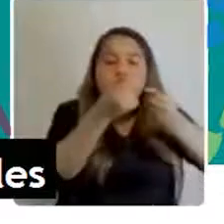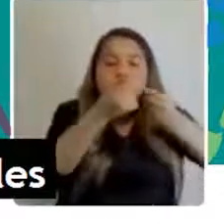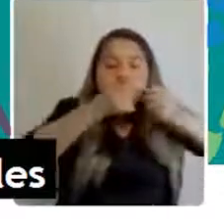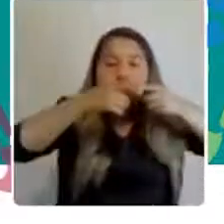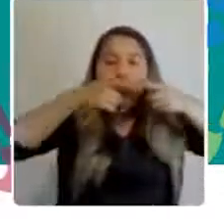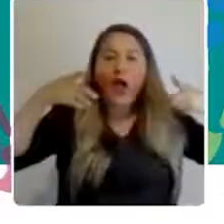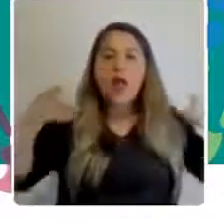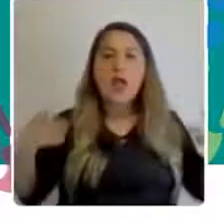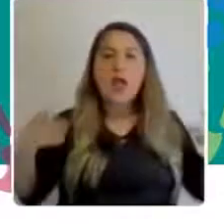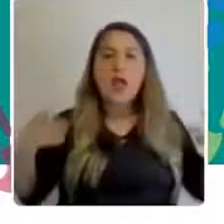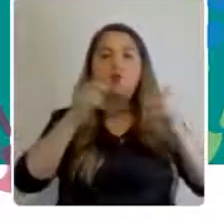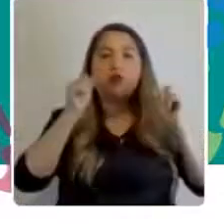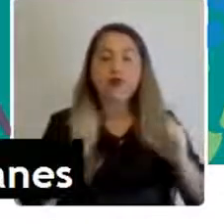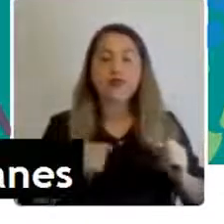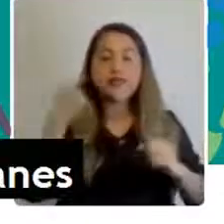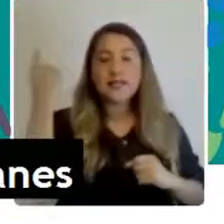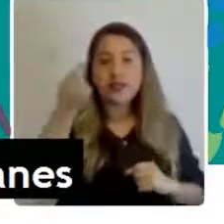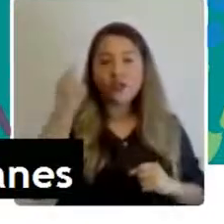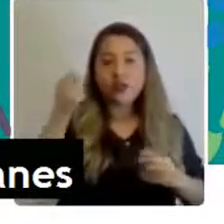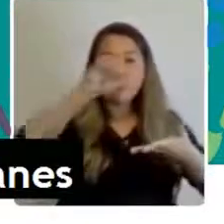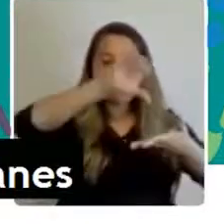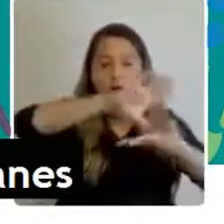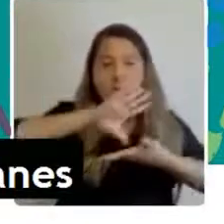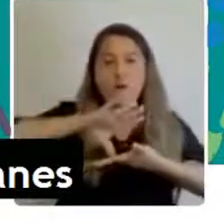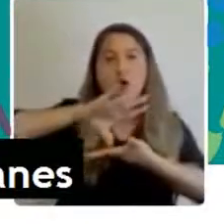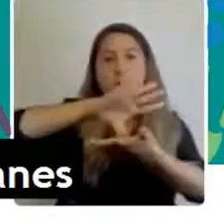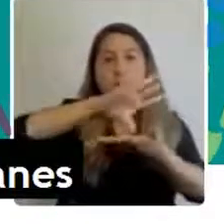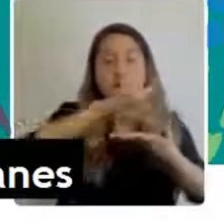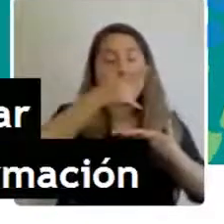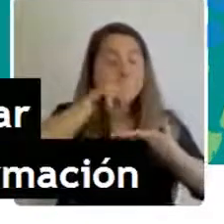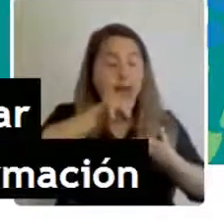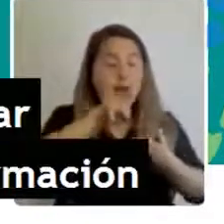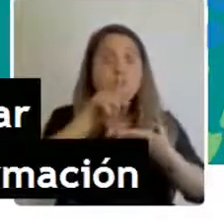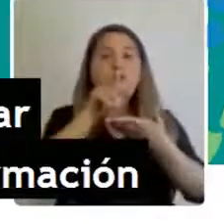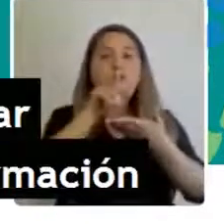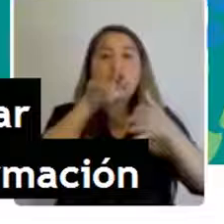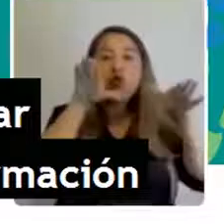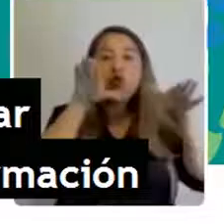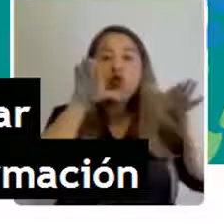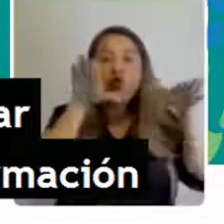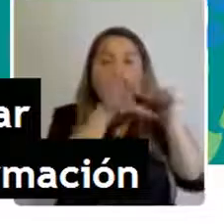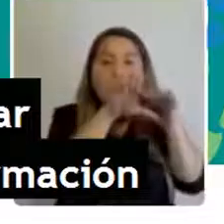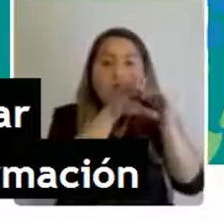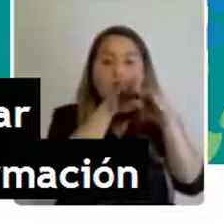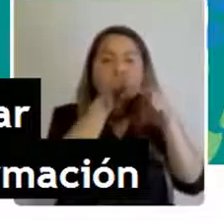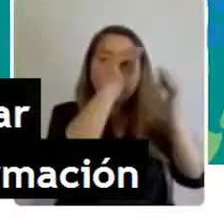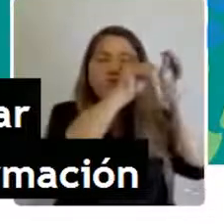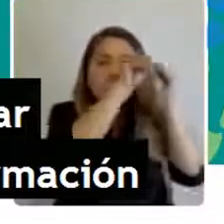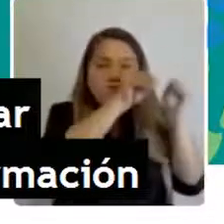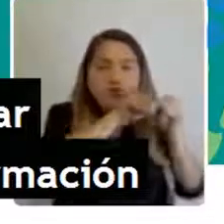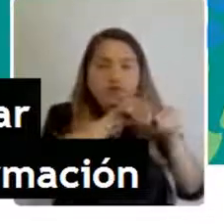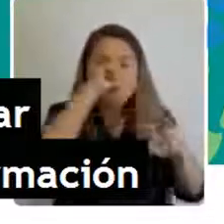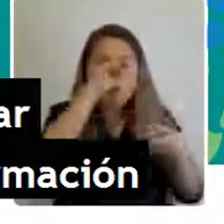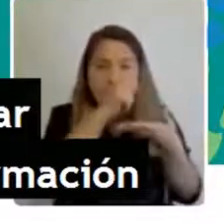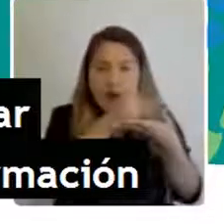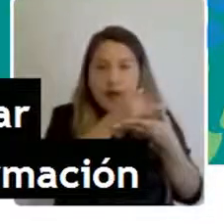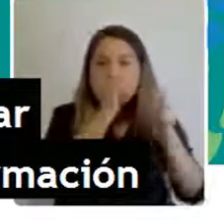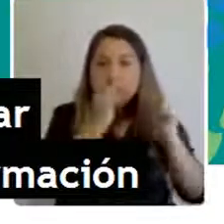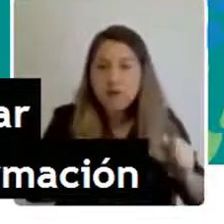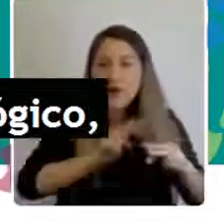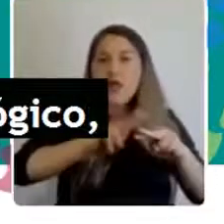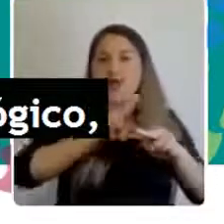ser nacionales, por país, pero finalmente el conjunto de esos planes, cuando se integran, pueden configurar un verdadero y gigantesco